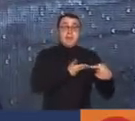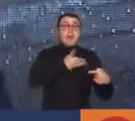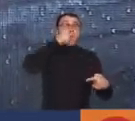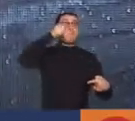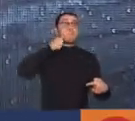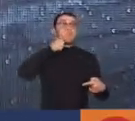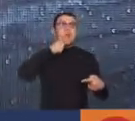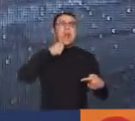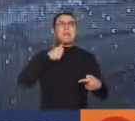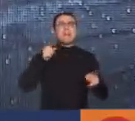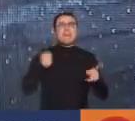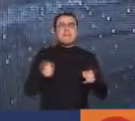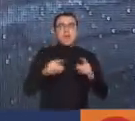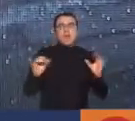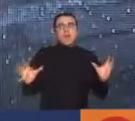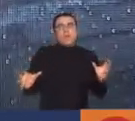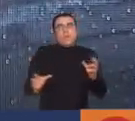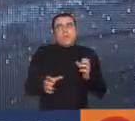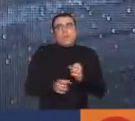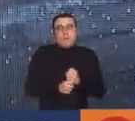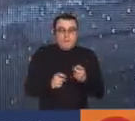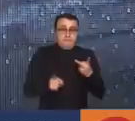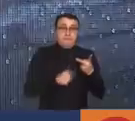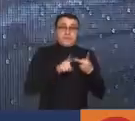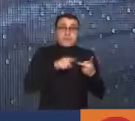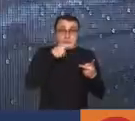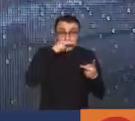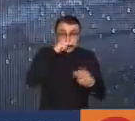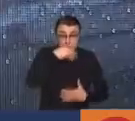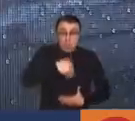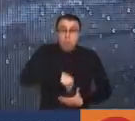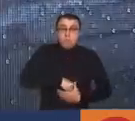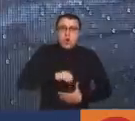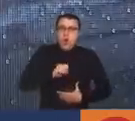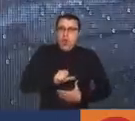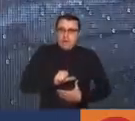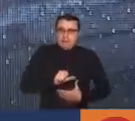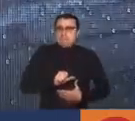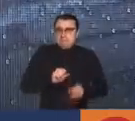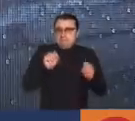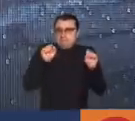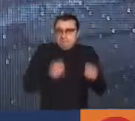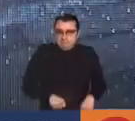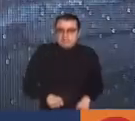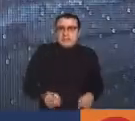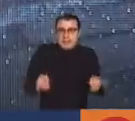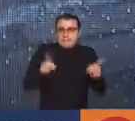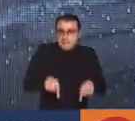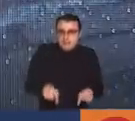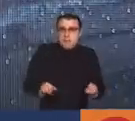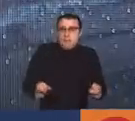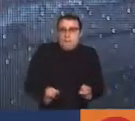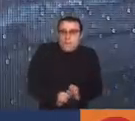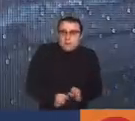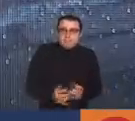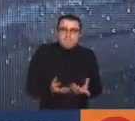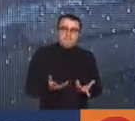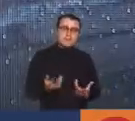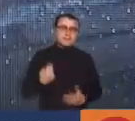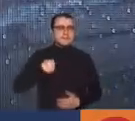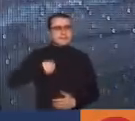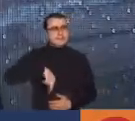pero también comienza la desnutrición del niño y de la niña. Por eso ahí hemos tratado